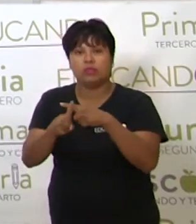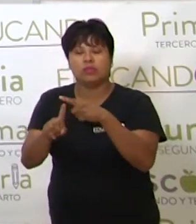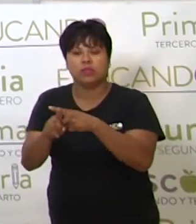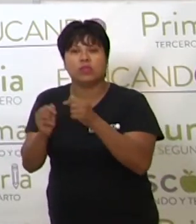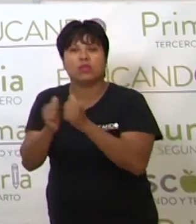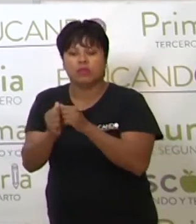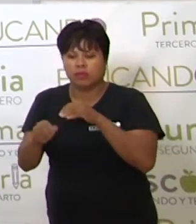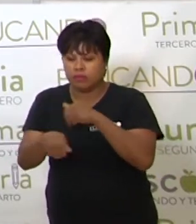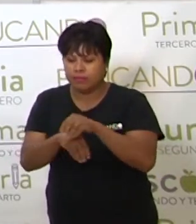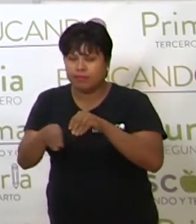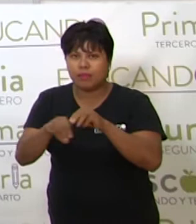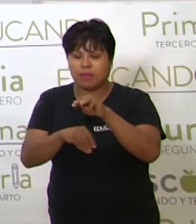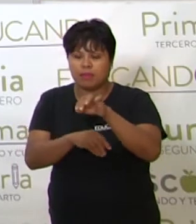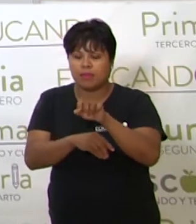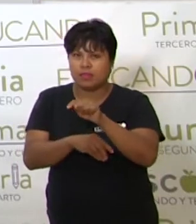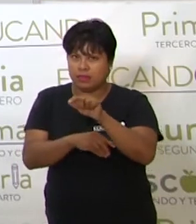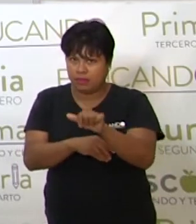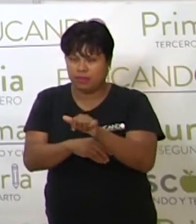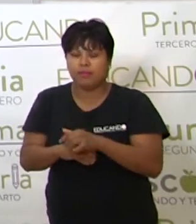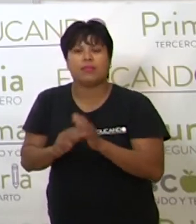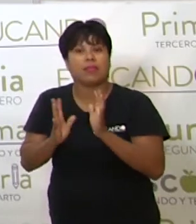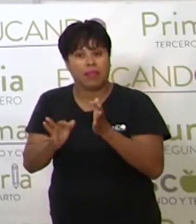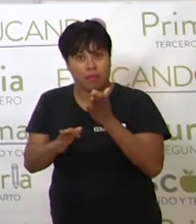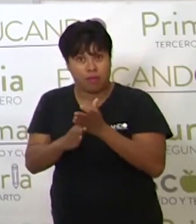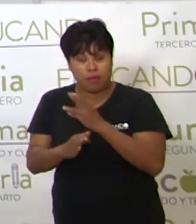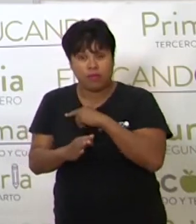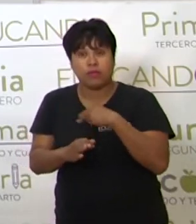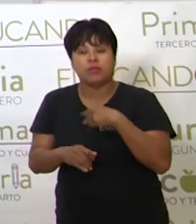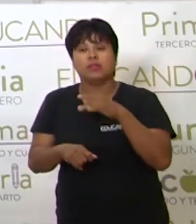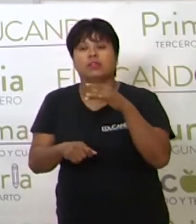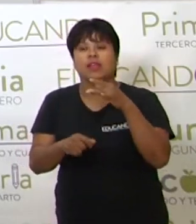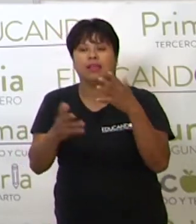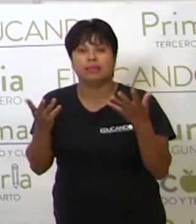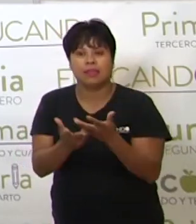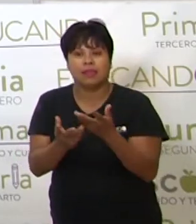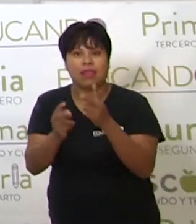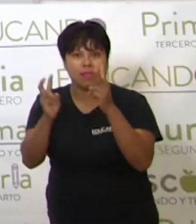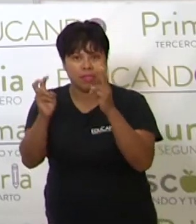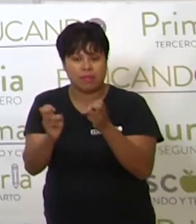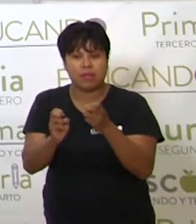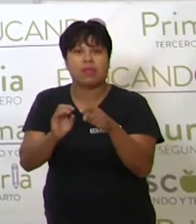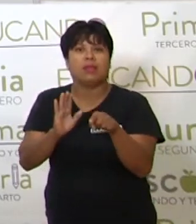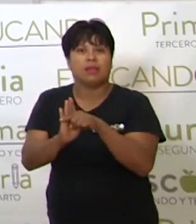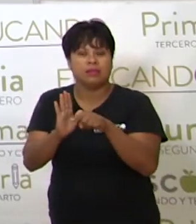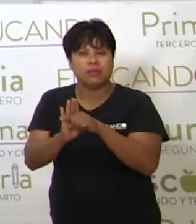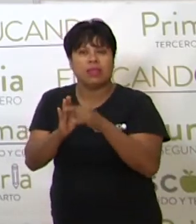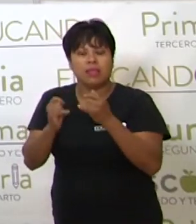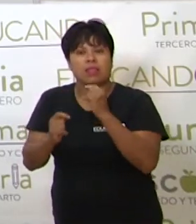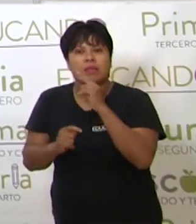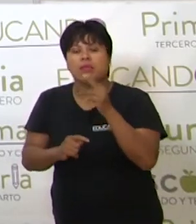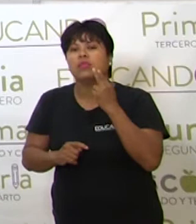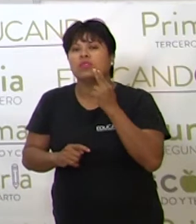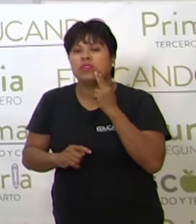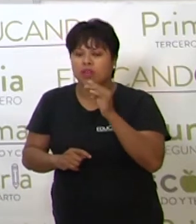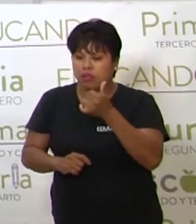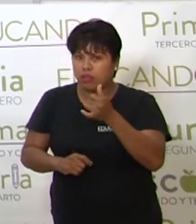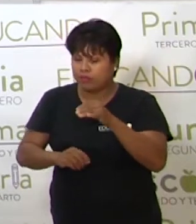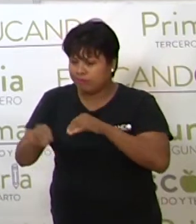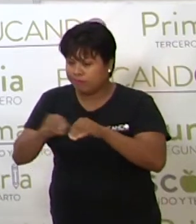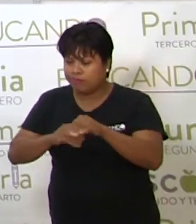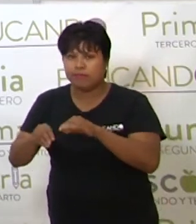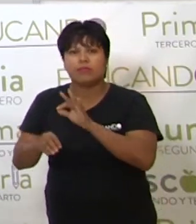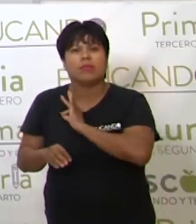fracciones mixtas ya hoy vamos a tocar el tema nada más de resta y vamos a utilizar también otras estrategias que